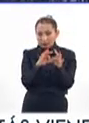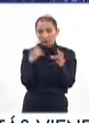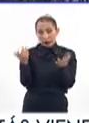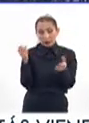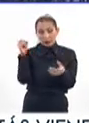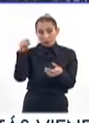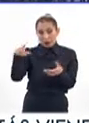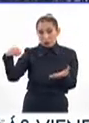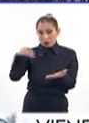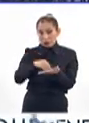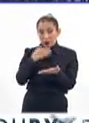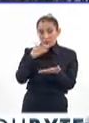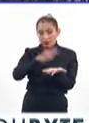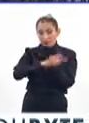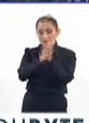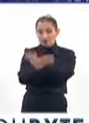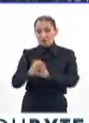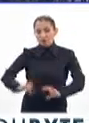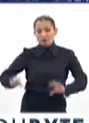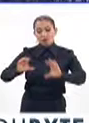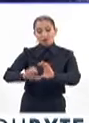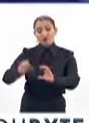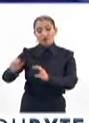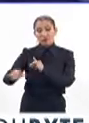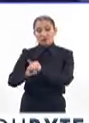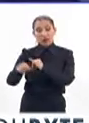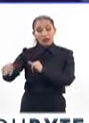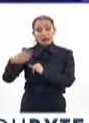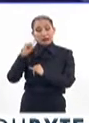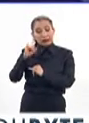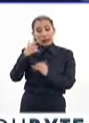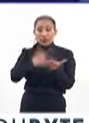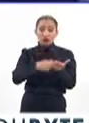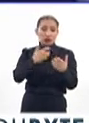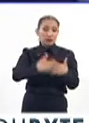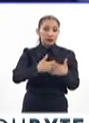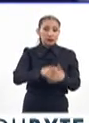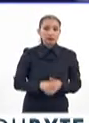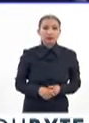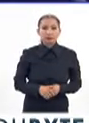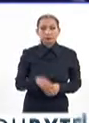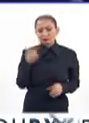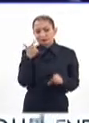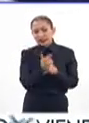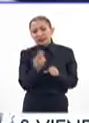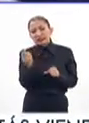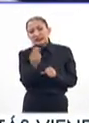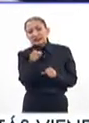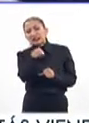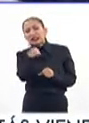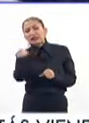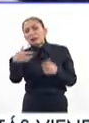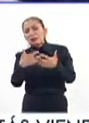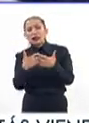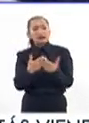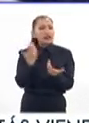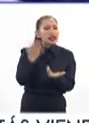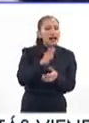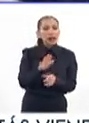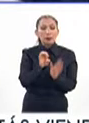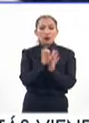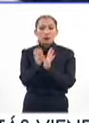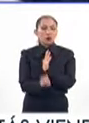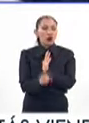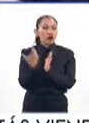será parte efectiva de la transformación digital que tendrán que vivir sí o sí las empresas. identificar qué necesidades tienen las empresas en los